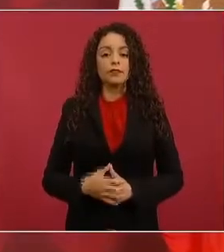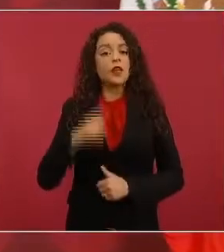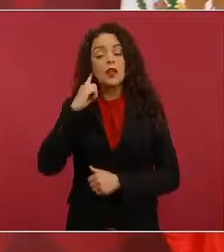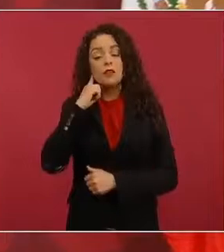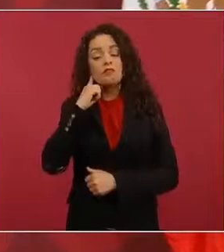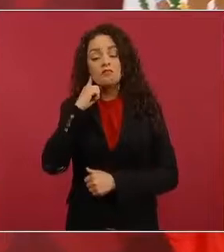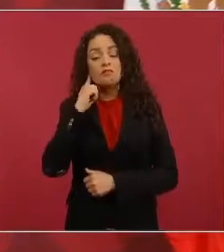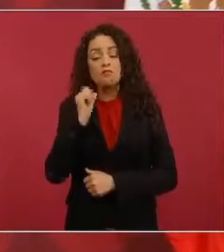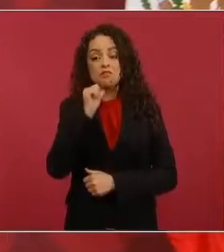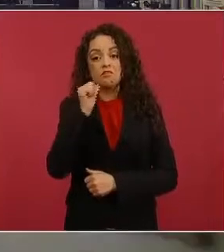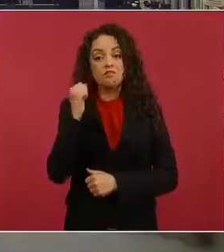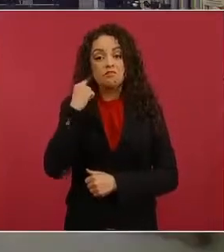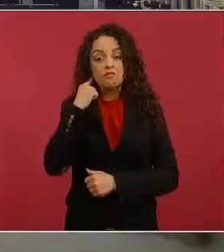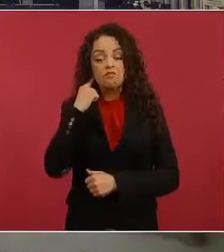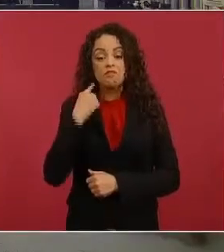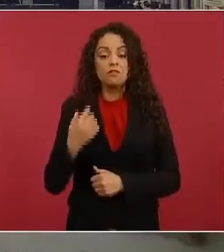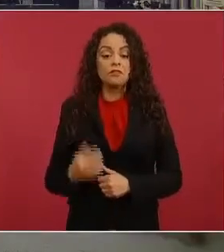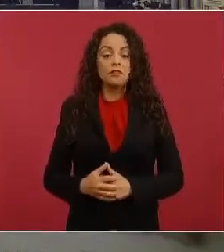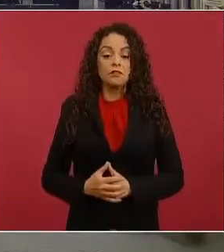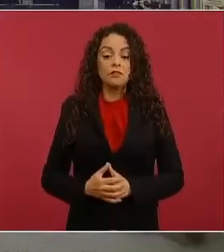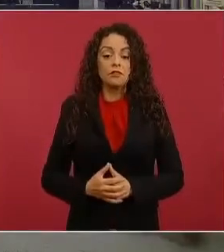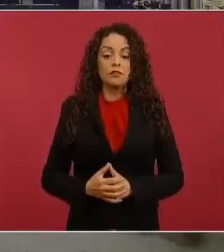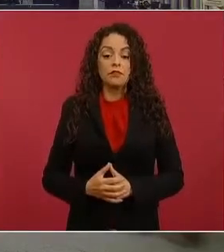Sí, de casualidad.